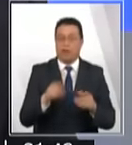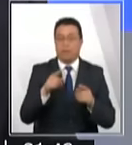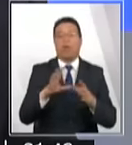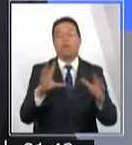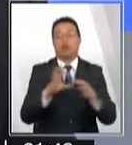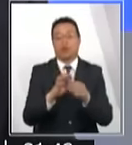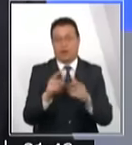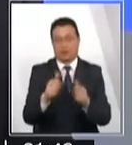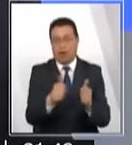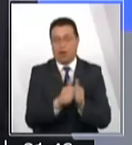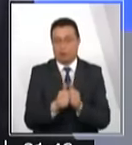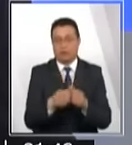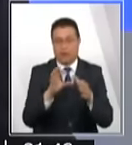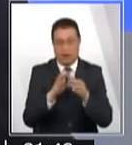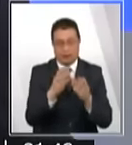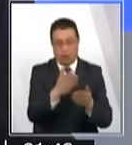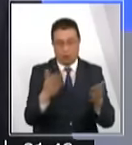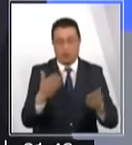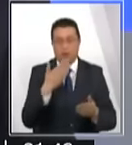much muchas gracias a ustedes as buenas buenas noches